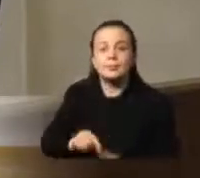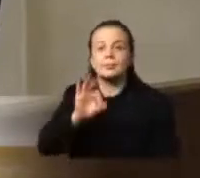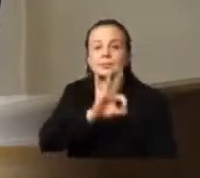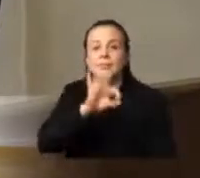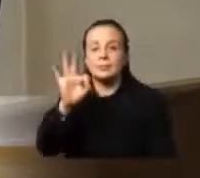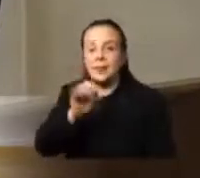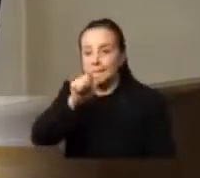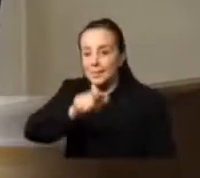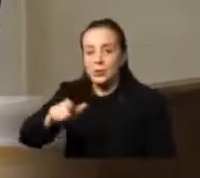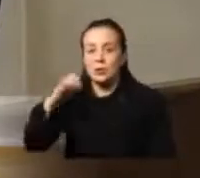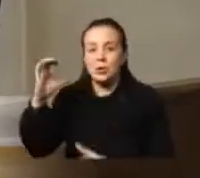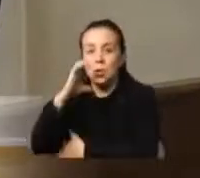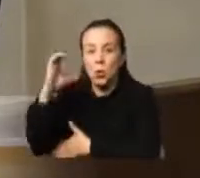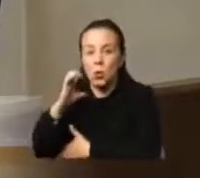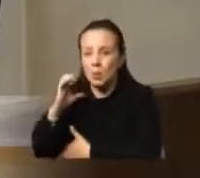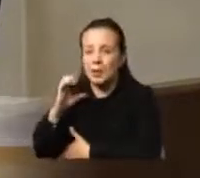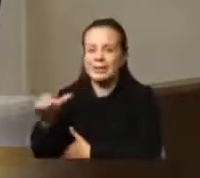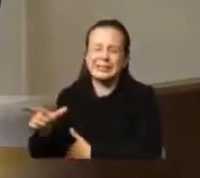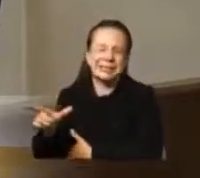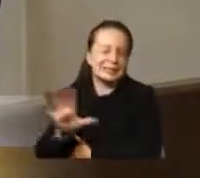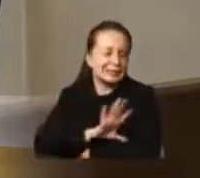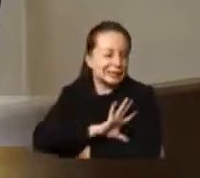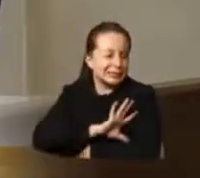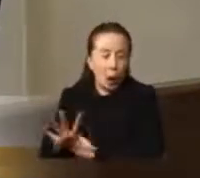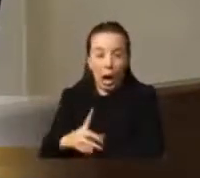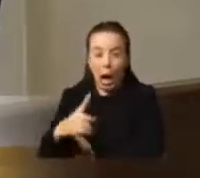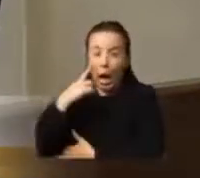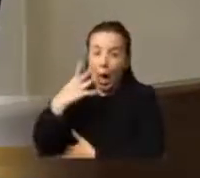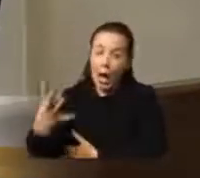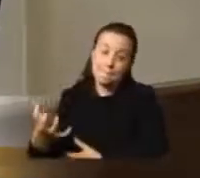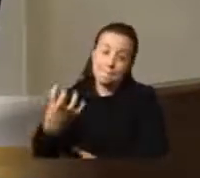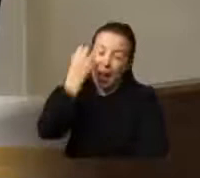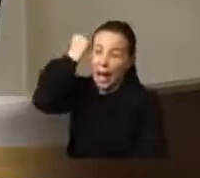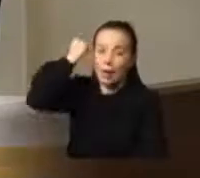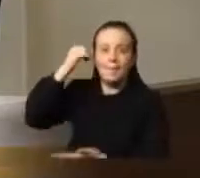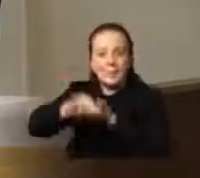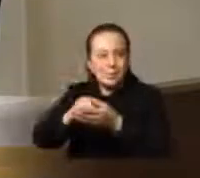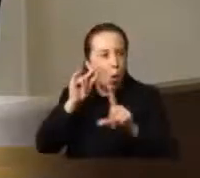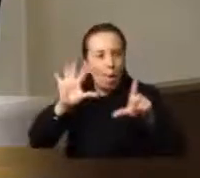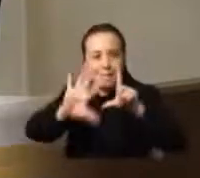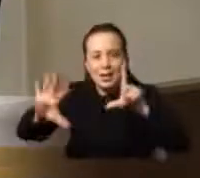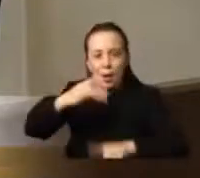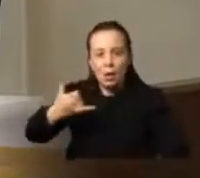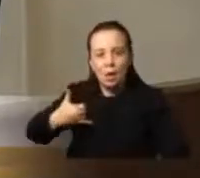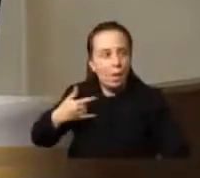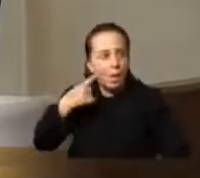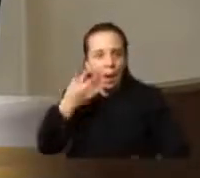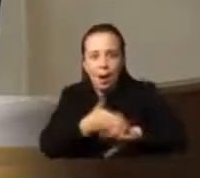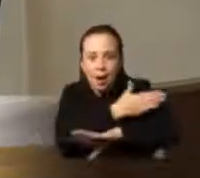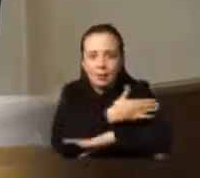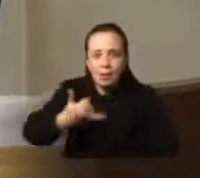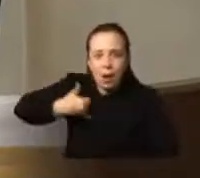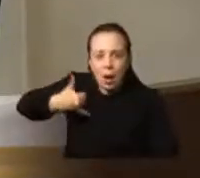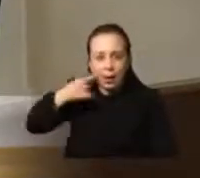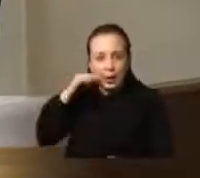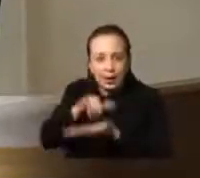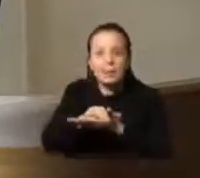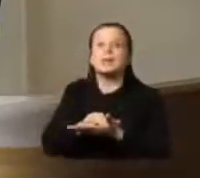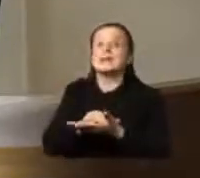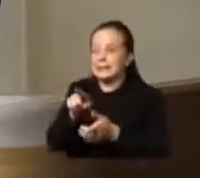33 colombianos que han sufrido lesiones oculares como la del joven que vimos aquí en la tarde de